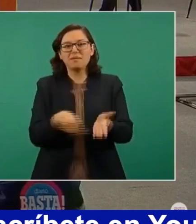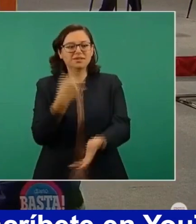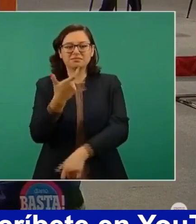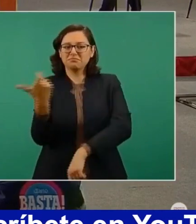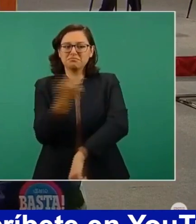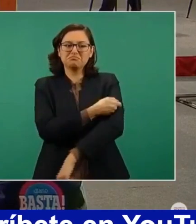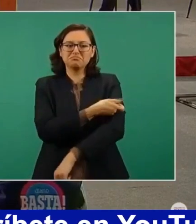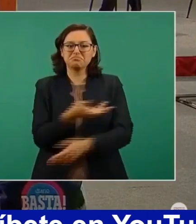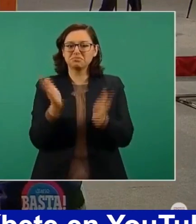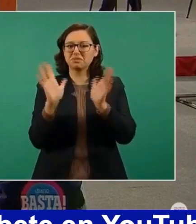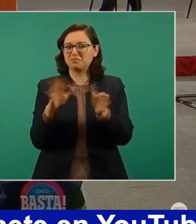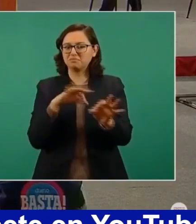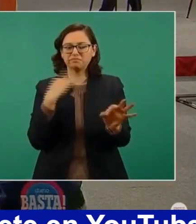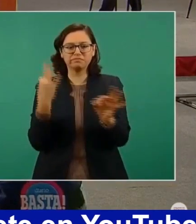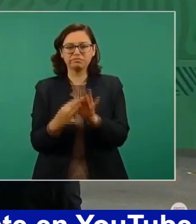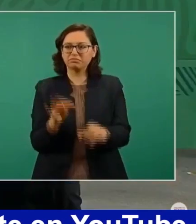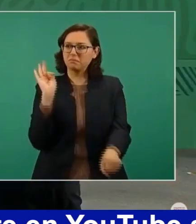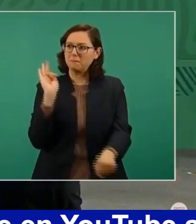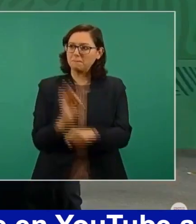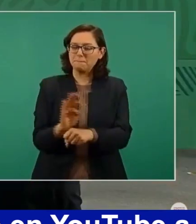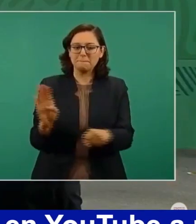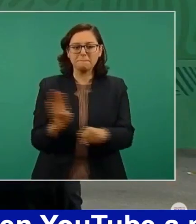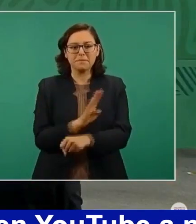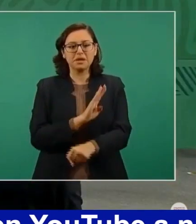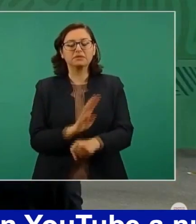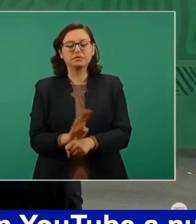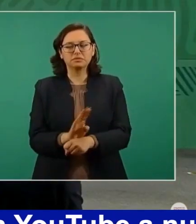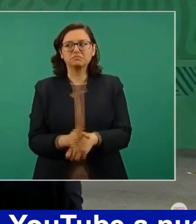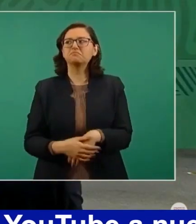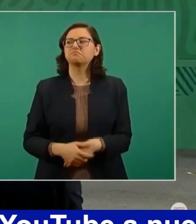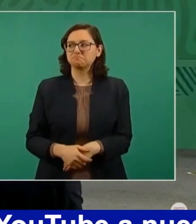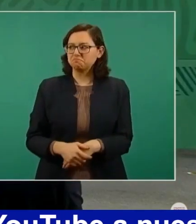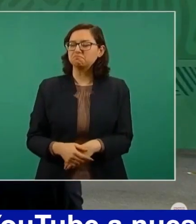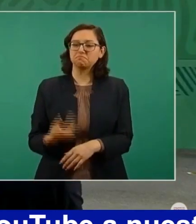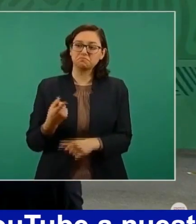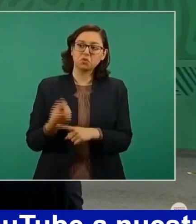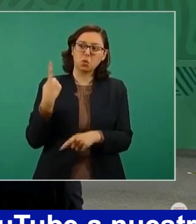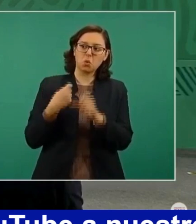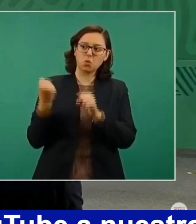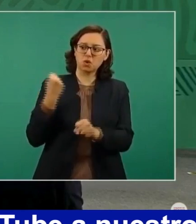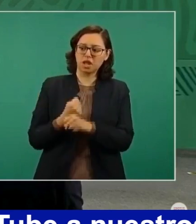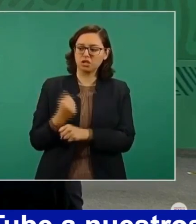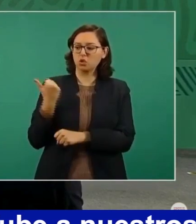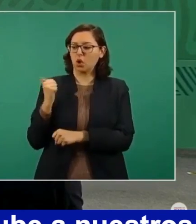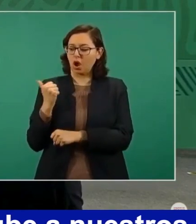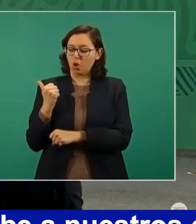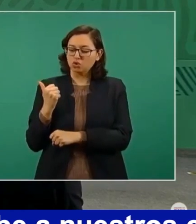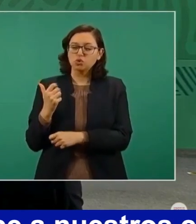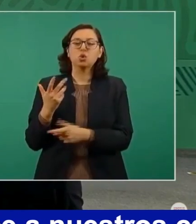sus características. Bueno, entonces en agosto del año pasado se inició un proceso